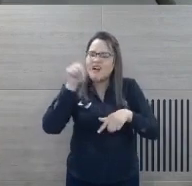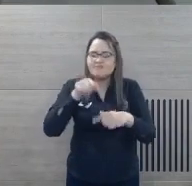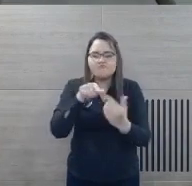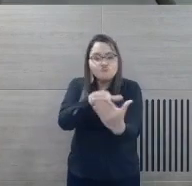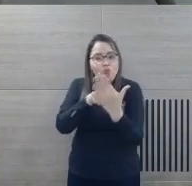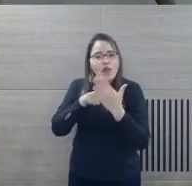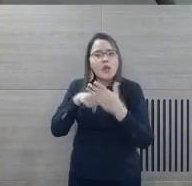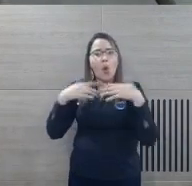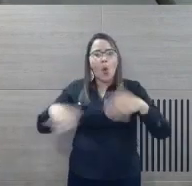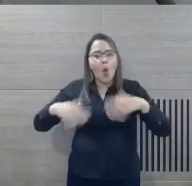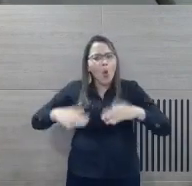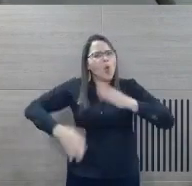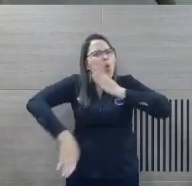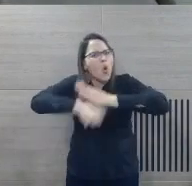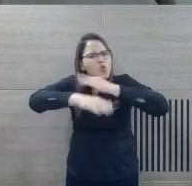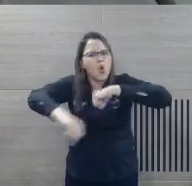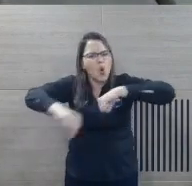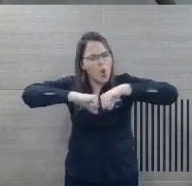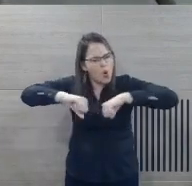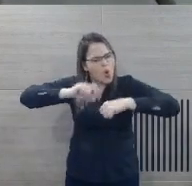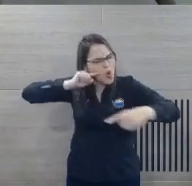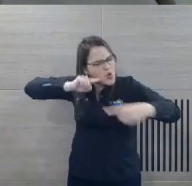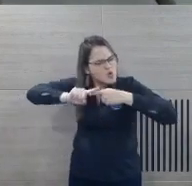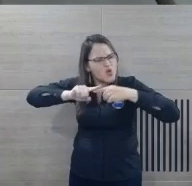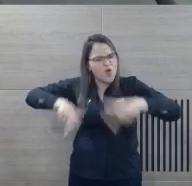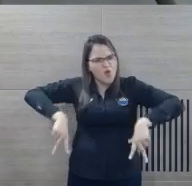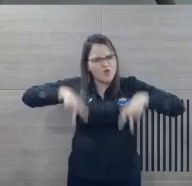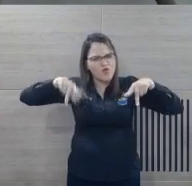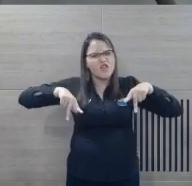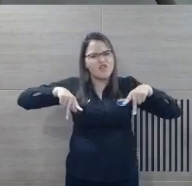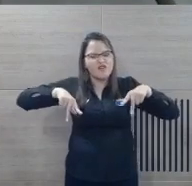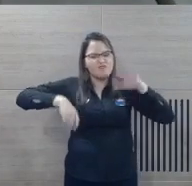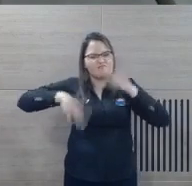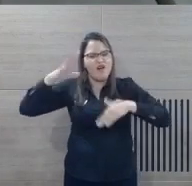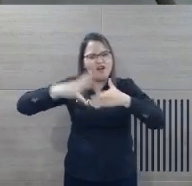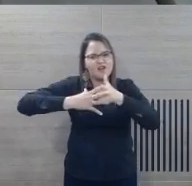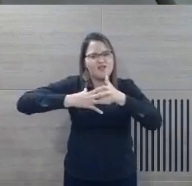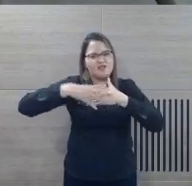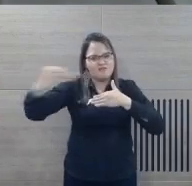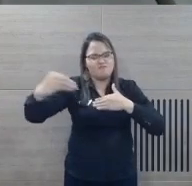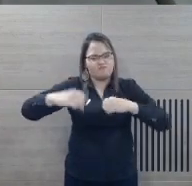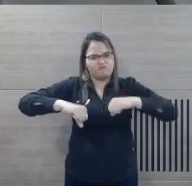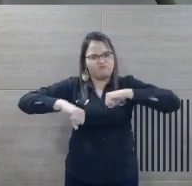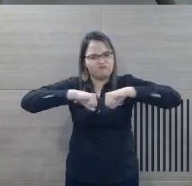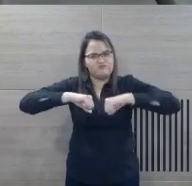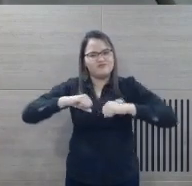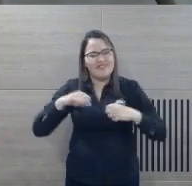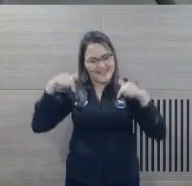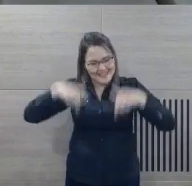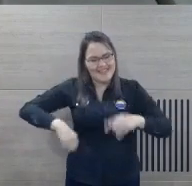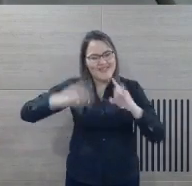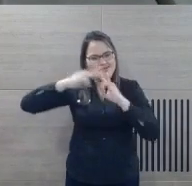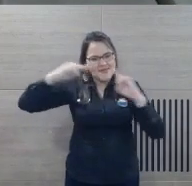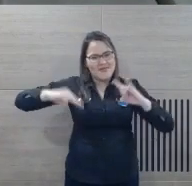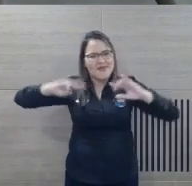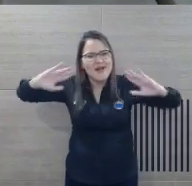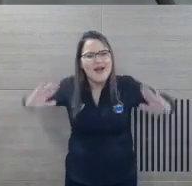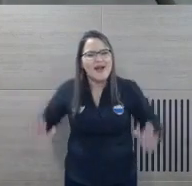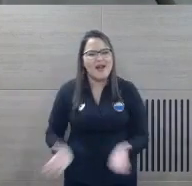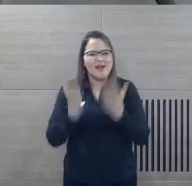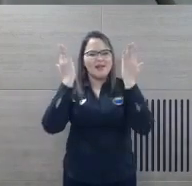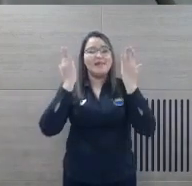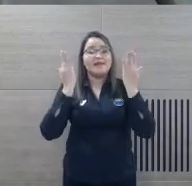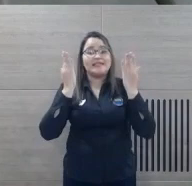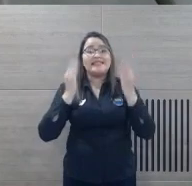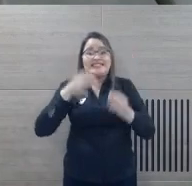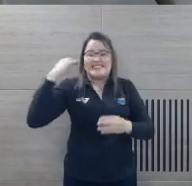sentirse orgullosos de ser egresados de esta, nuestra querida Universidad del Magdalena. Siempre vuelvan a ella porque ella siempre los va a echar de